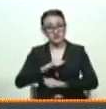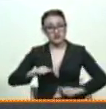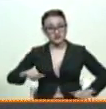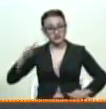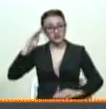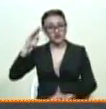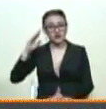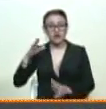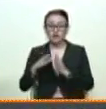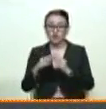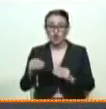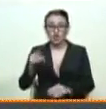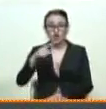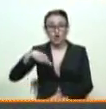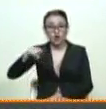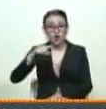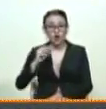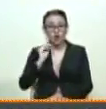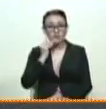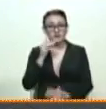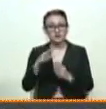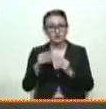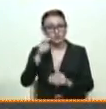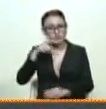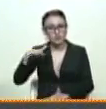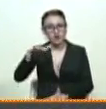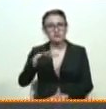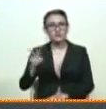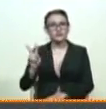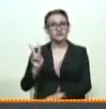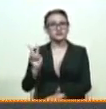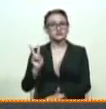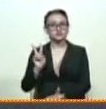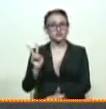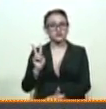Llamo a los jóvenes y llamo a todo el pueblo de Venezuela,